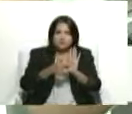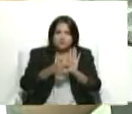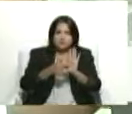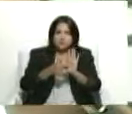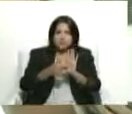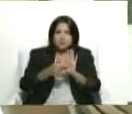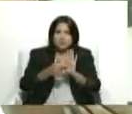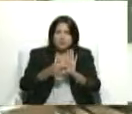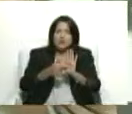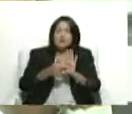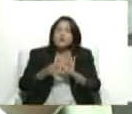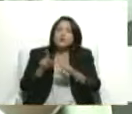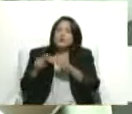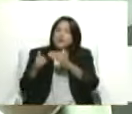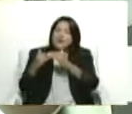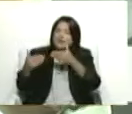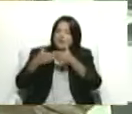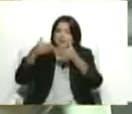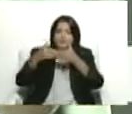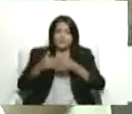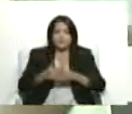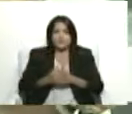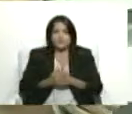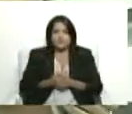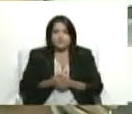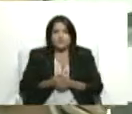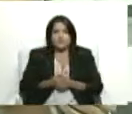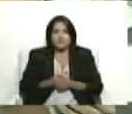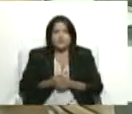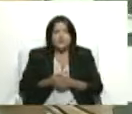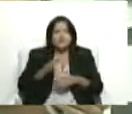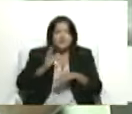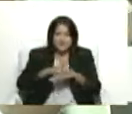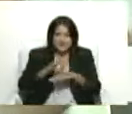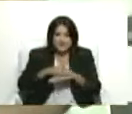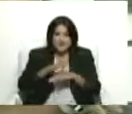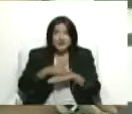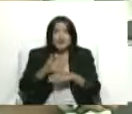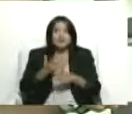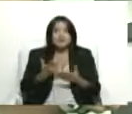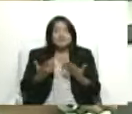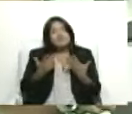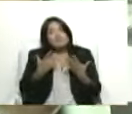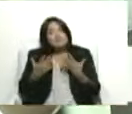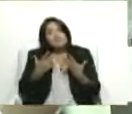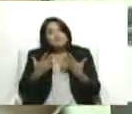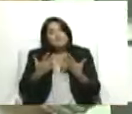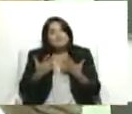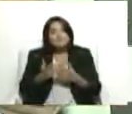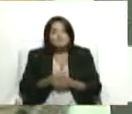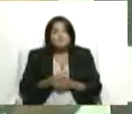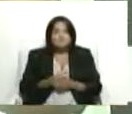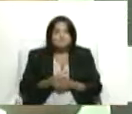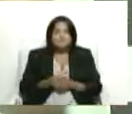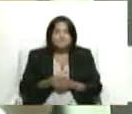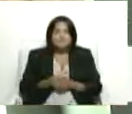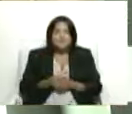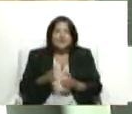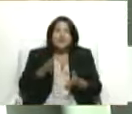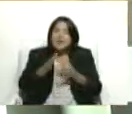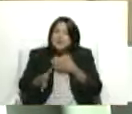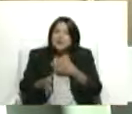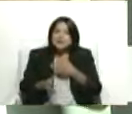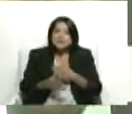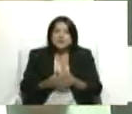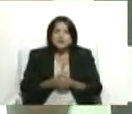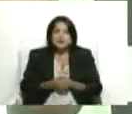agresor evidente y manifiesto, el hecho de que no respondan de esa forma, qué consecuencias puede traer para esas personas